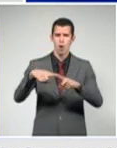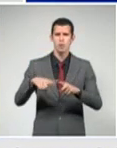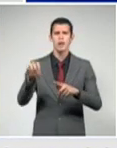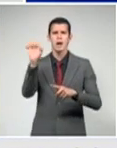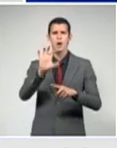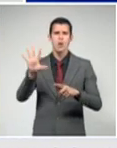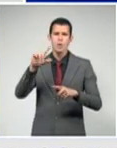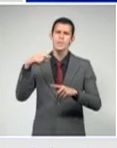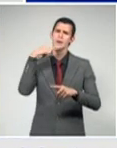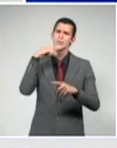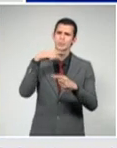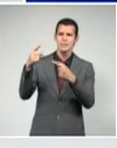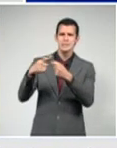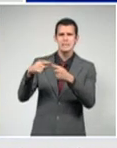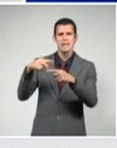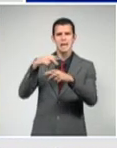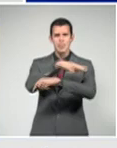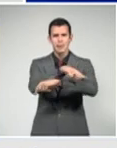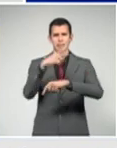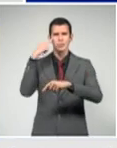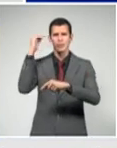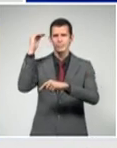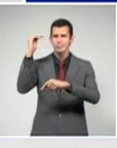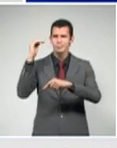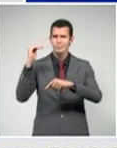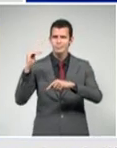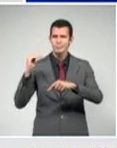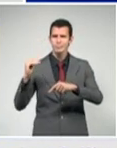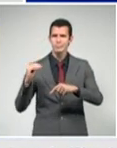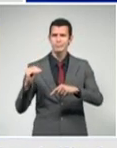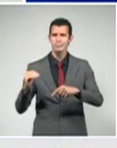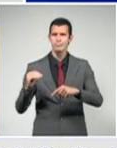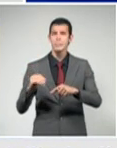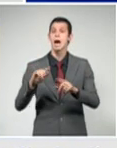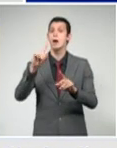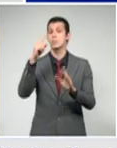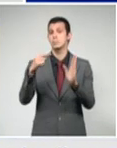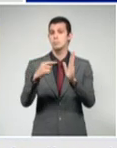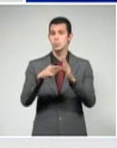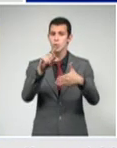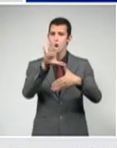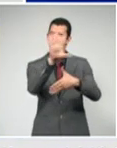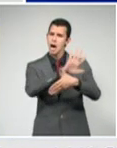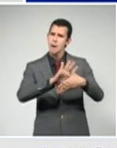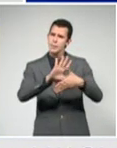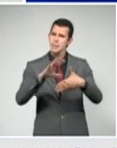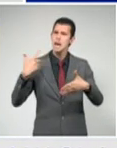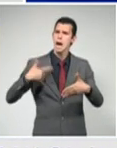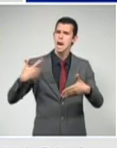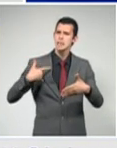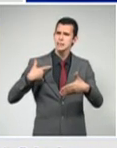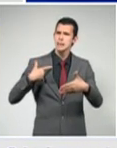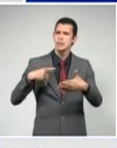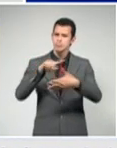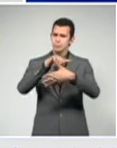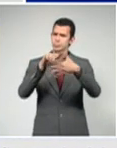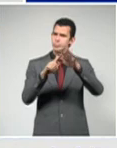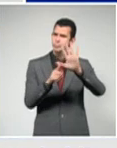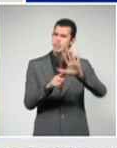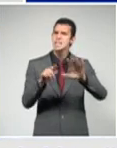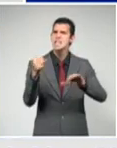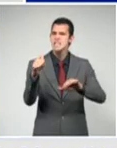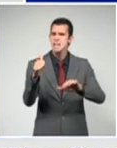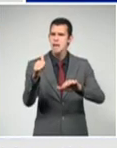Checa, Rusia, Argentina se suma al 10º lugar en cuanto al número de casos